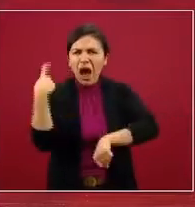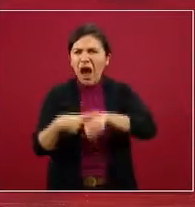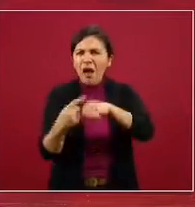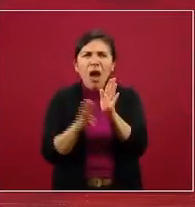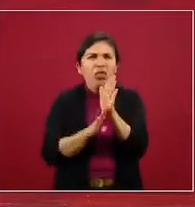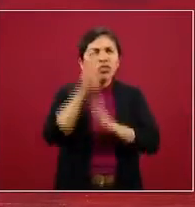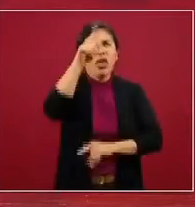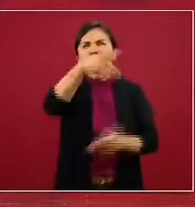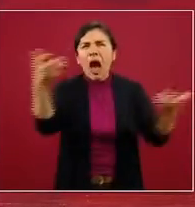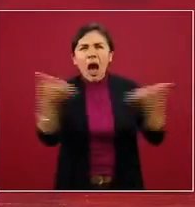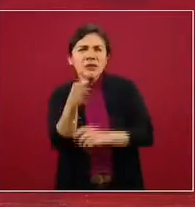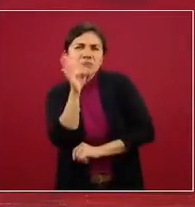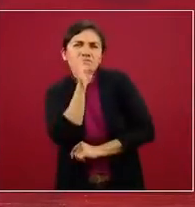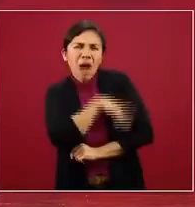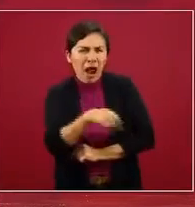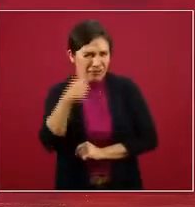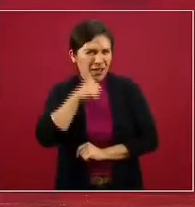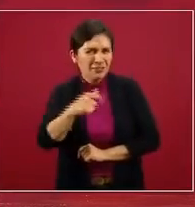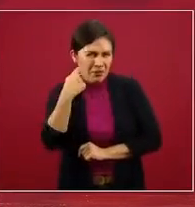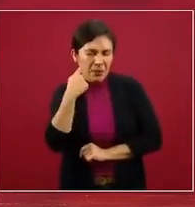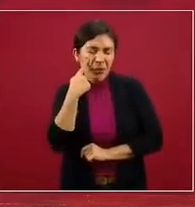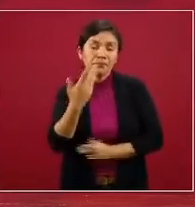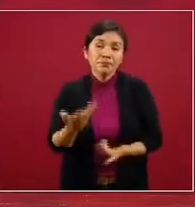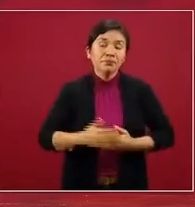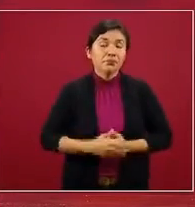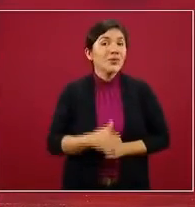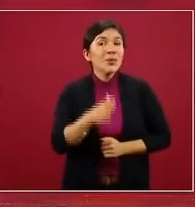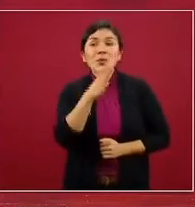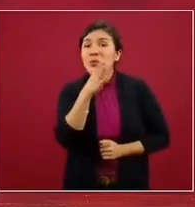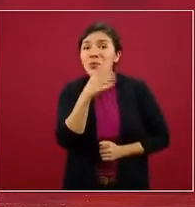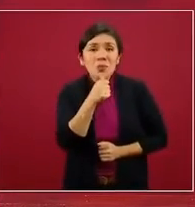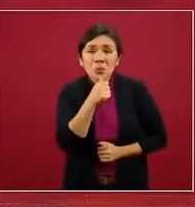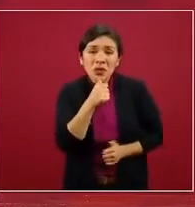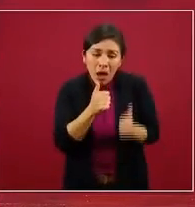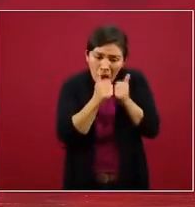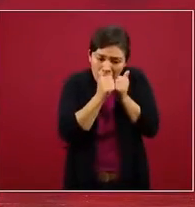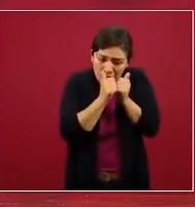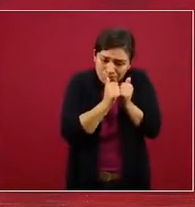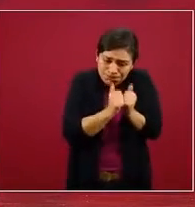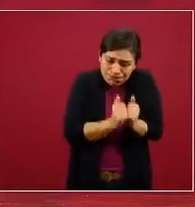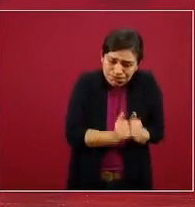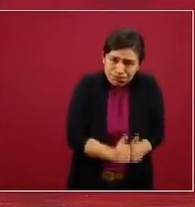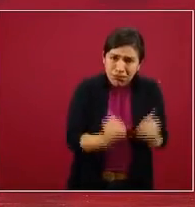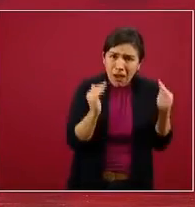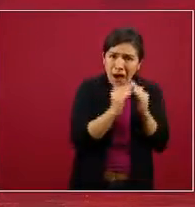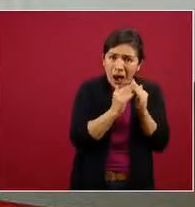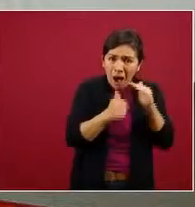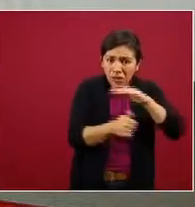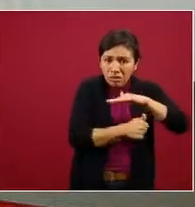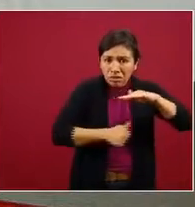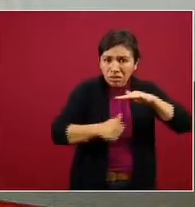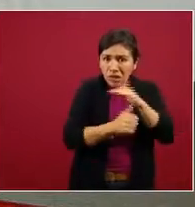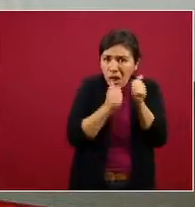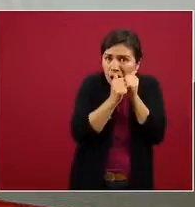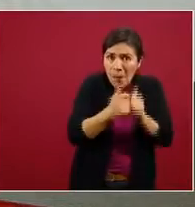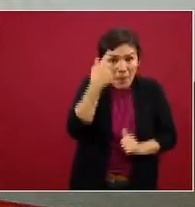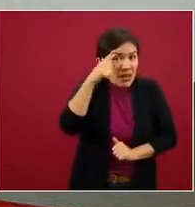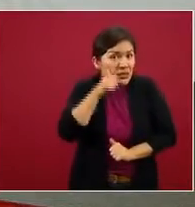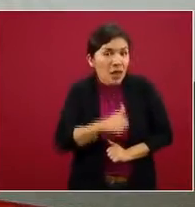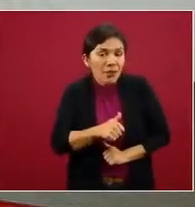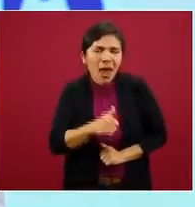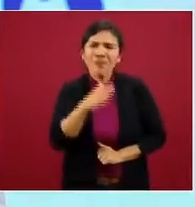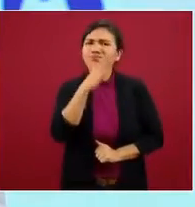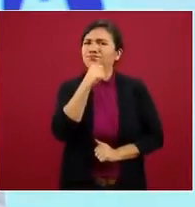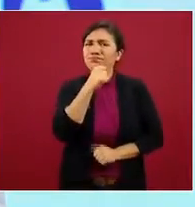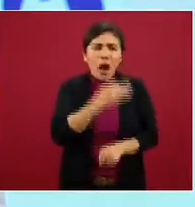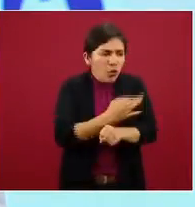hicieron lo correcto. No podemos estar permanente y perpetuamente en el estado de confinamiento. Llevamos